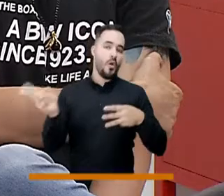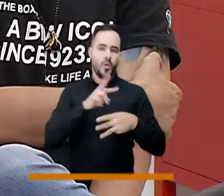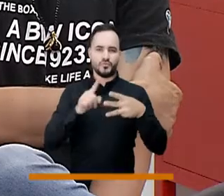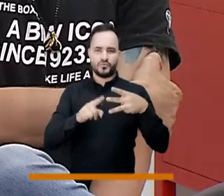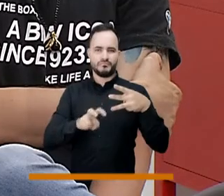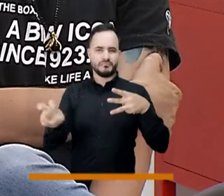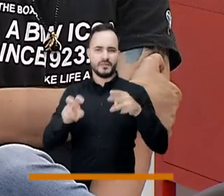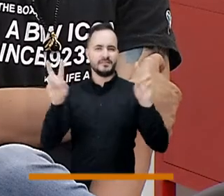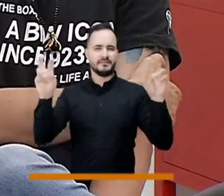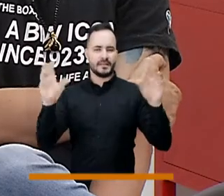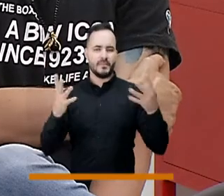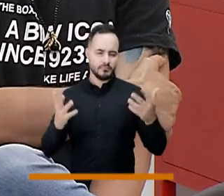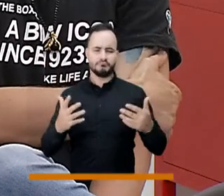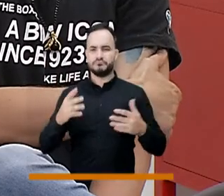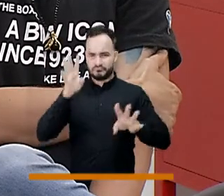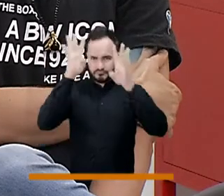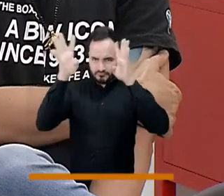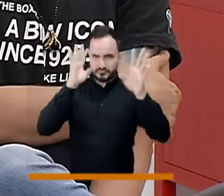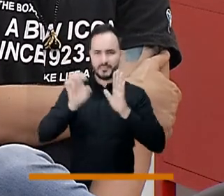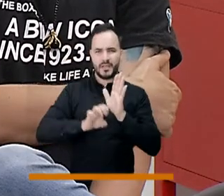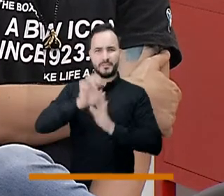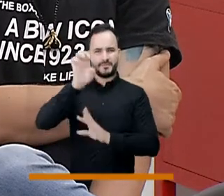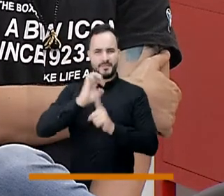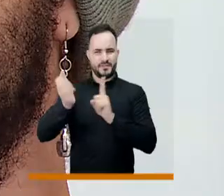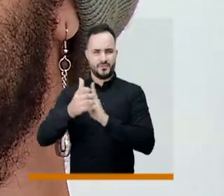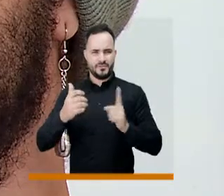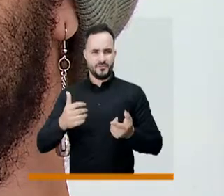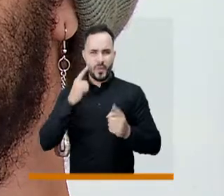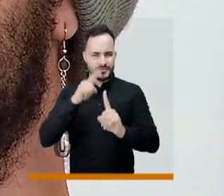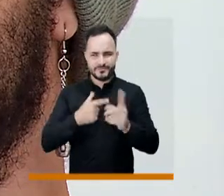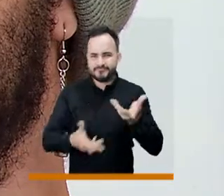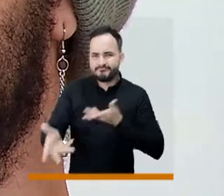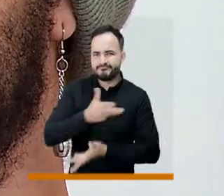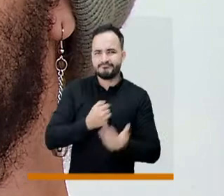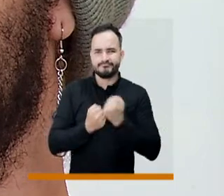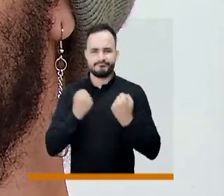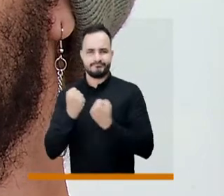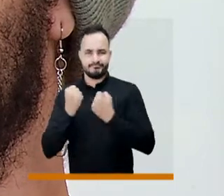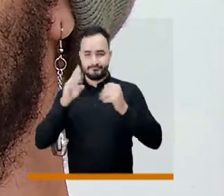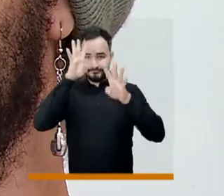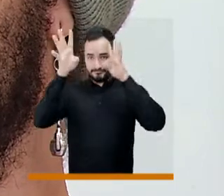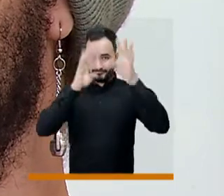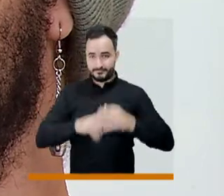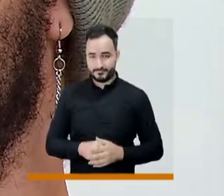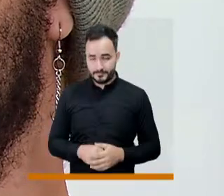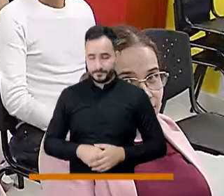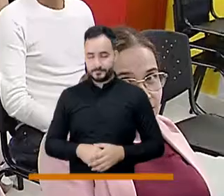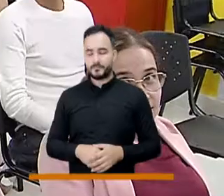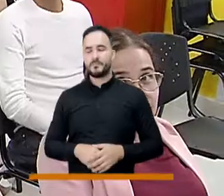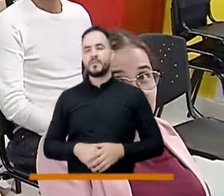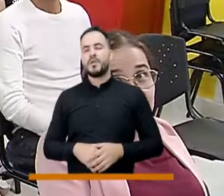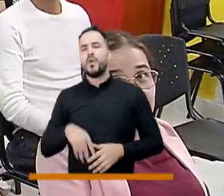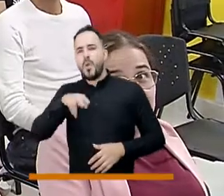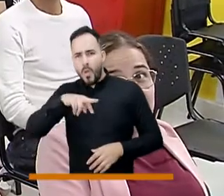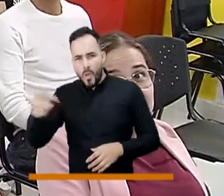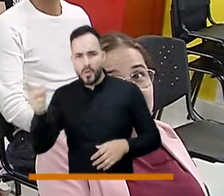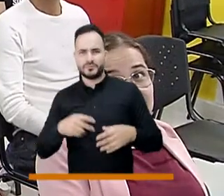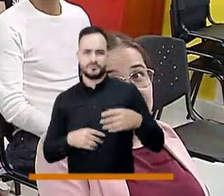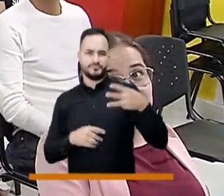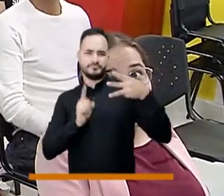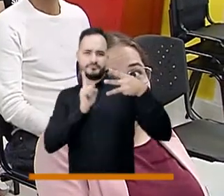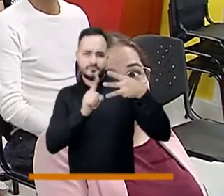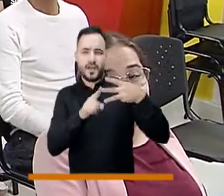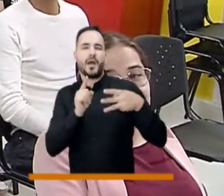tecnologías. Habrá uno para el emprendimiento y pues y para la co-creación, creación y co-creación. Habrá uno